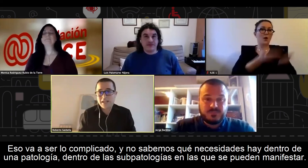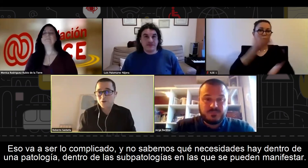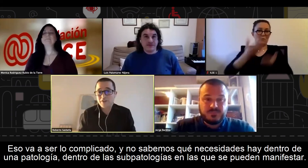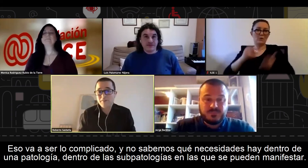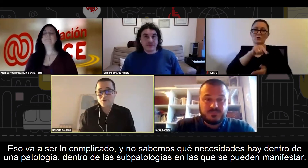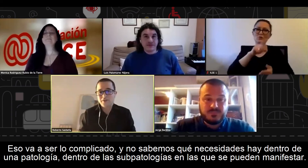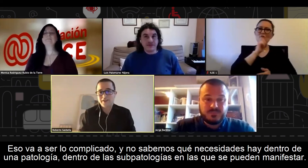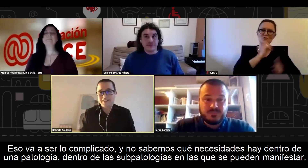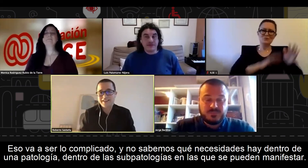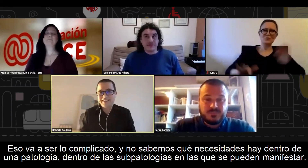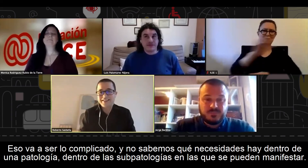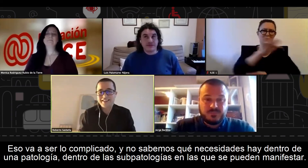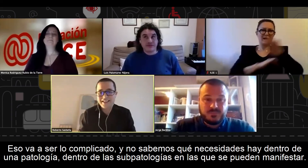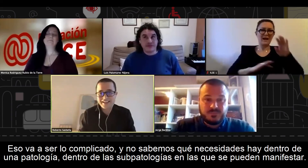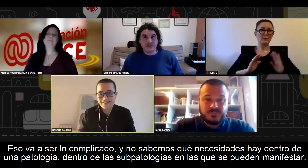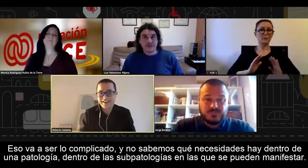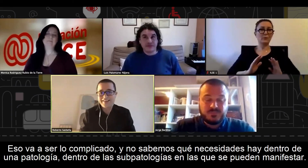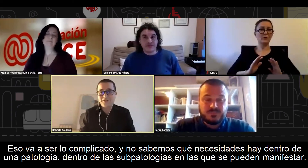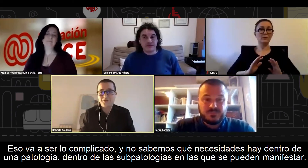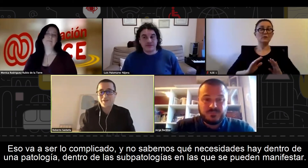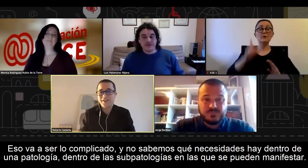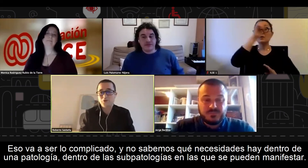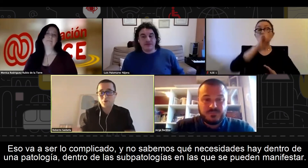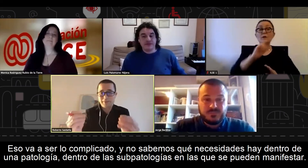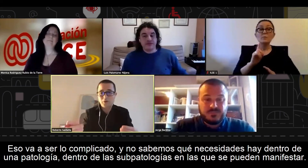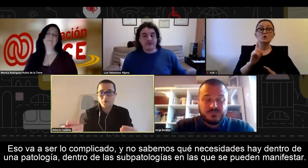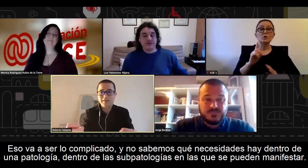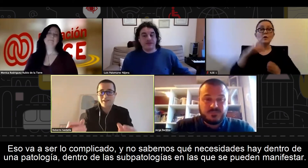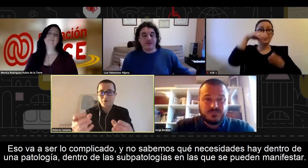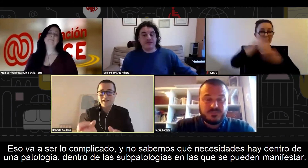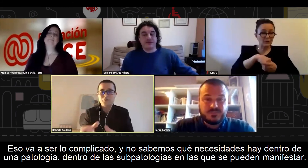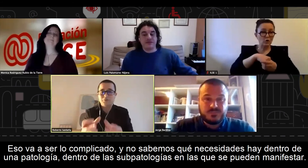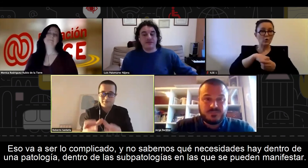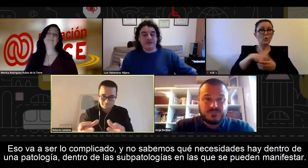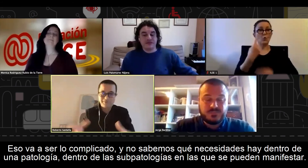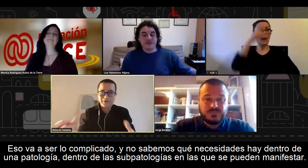no sabemos qué necesidades hay dentro de incluso una patología, dentro de las